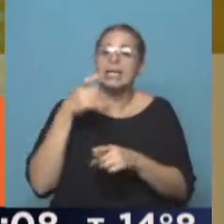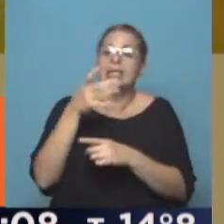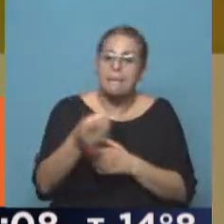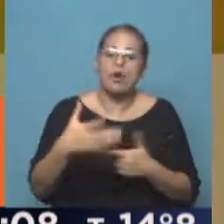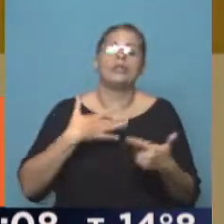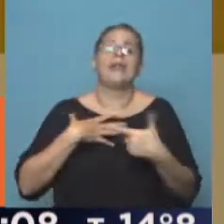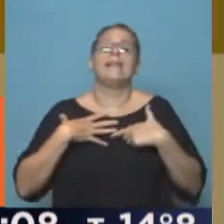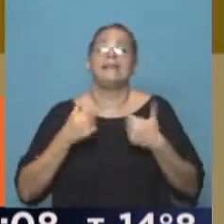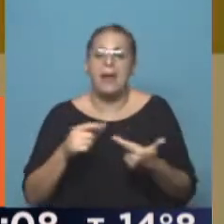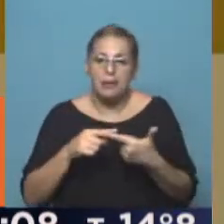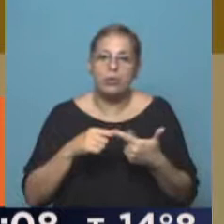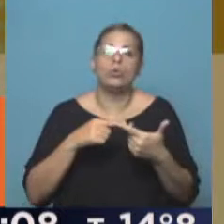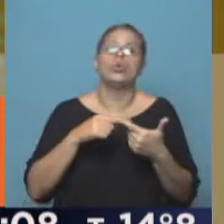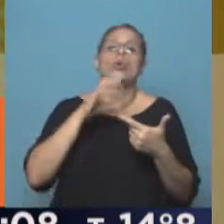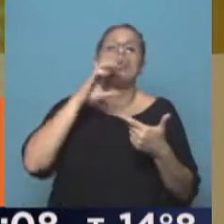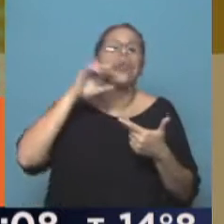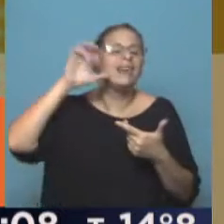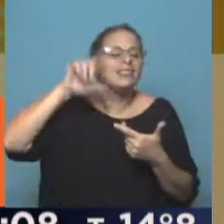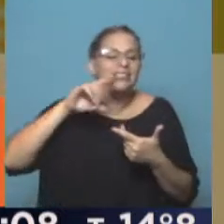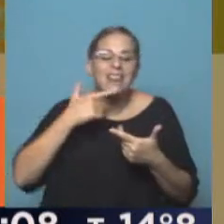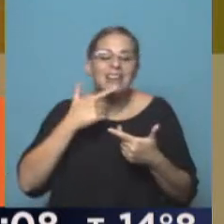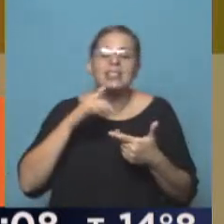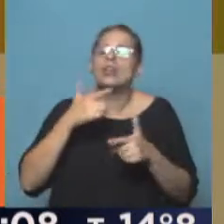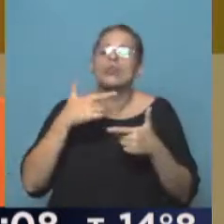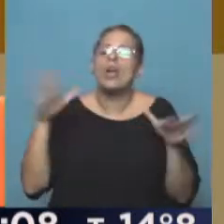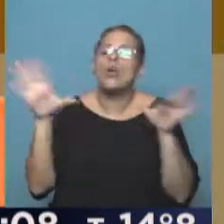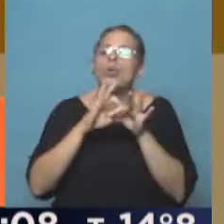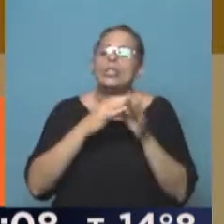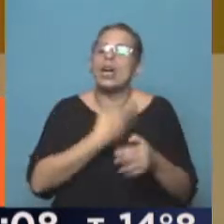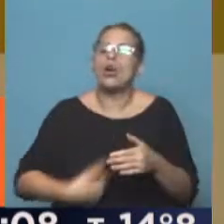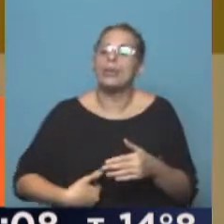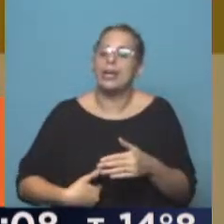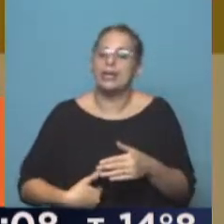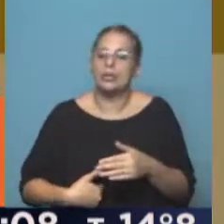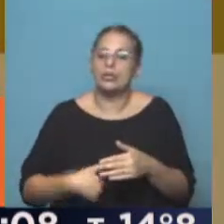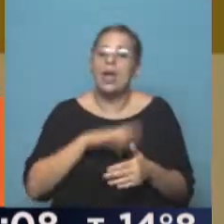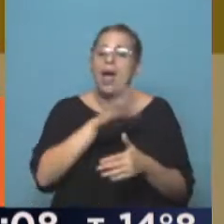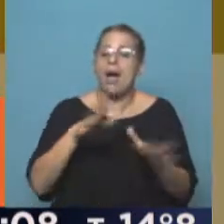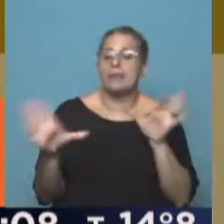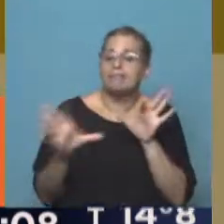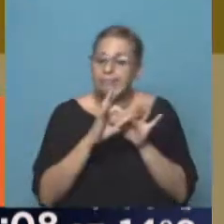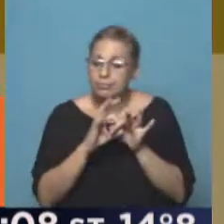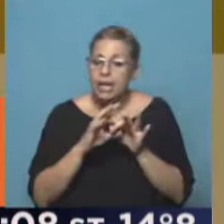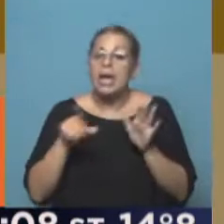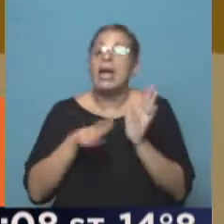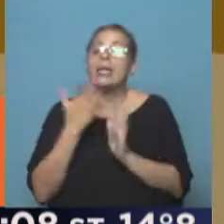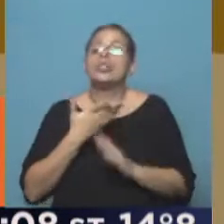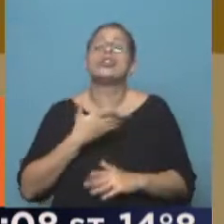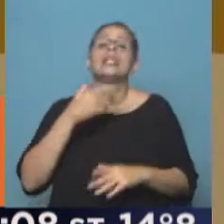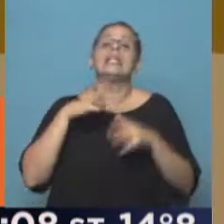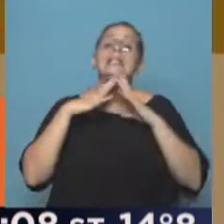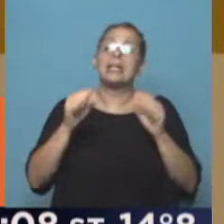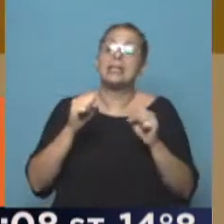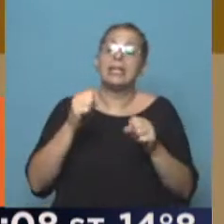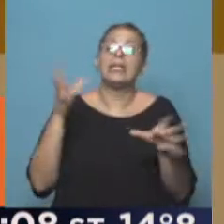el manejo de las cuencas no tienen una unidad de gobierno que exprese al conjunto de las áreas involucradas entonces la secre de transporte la nación tiene